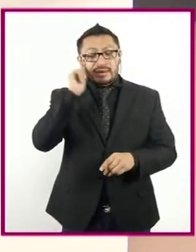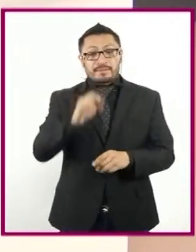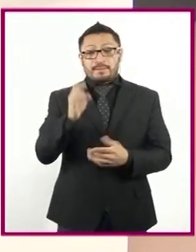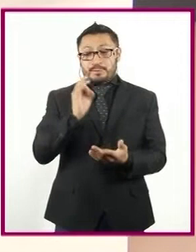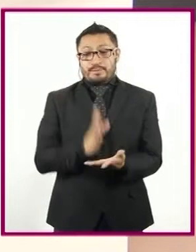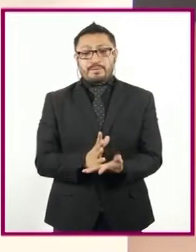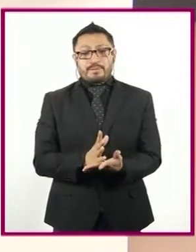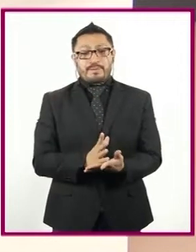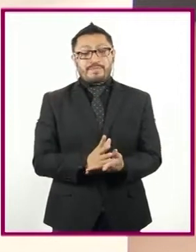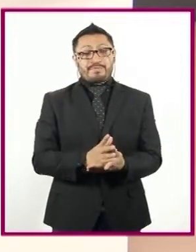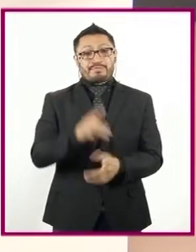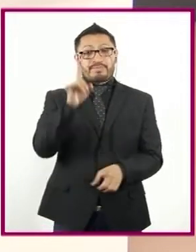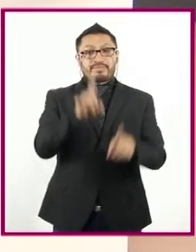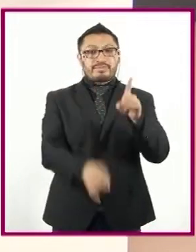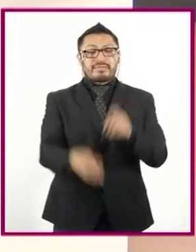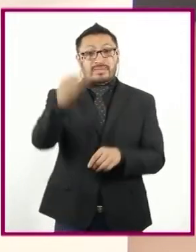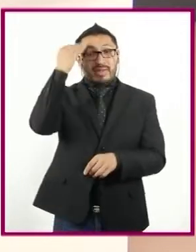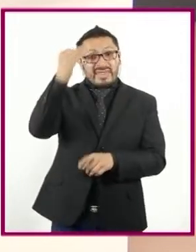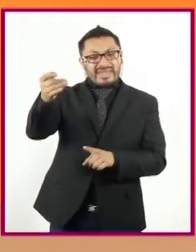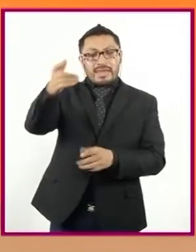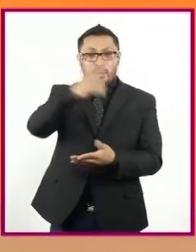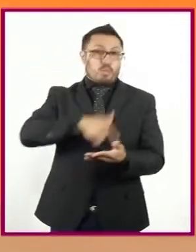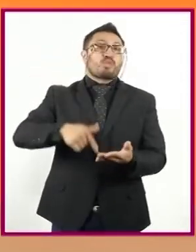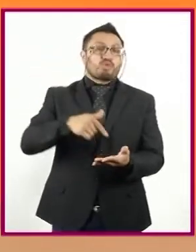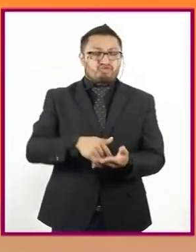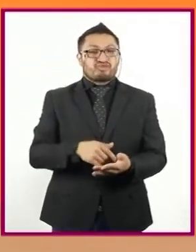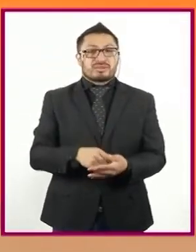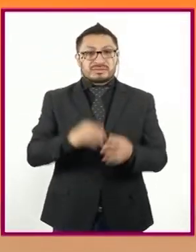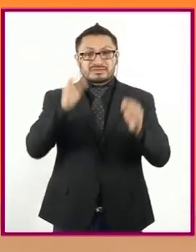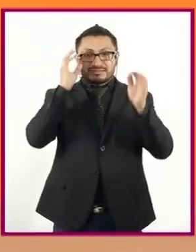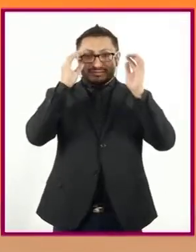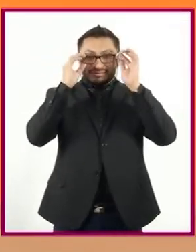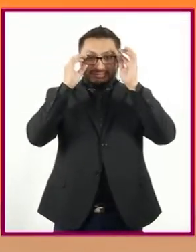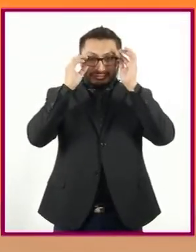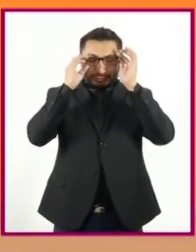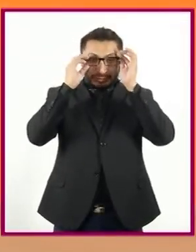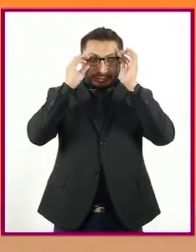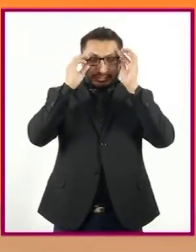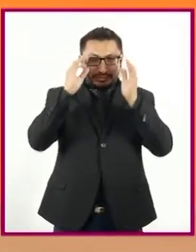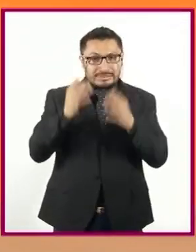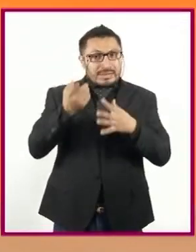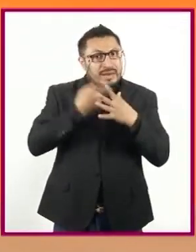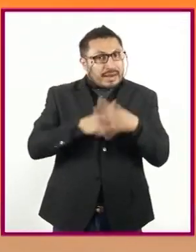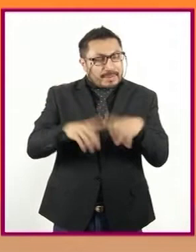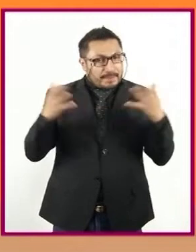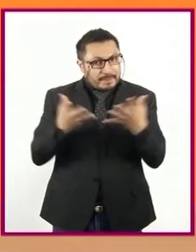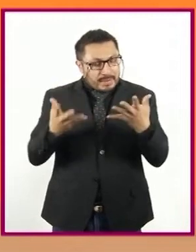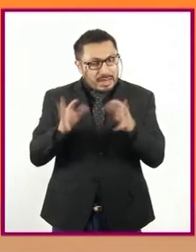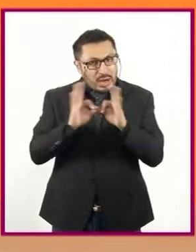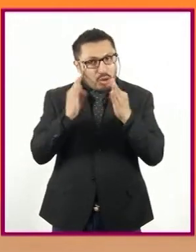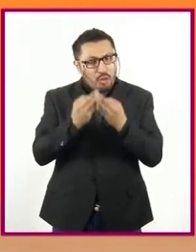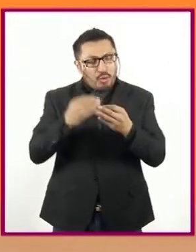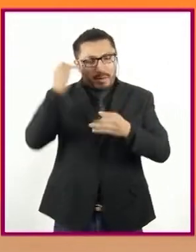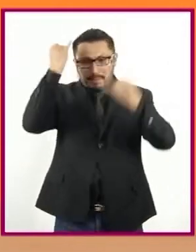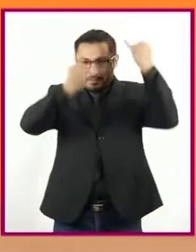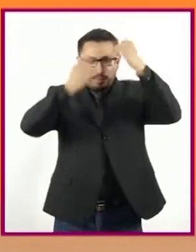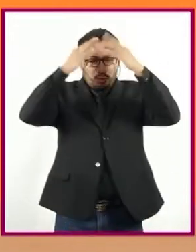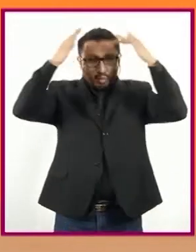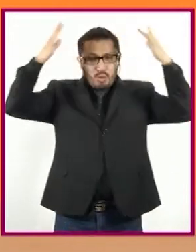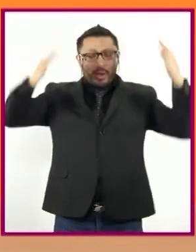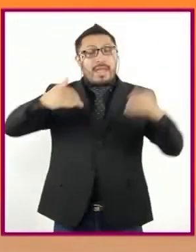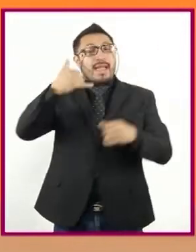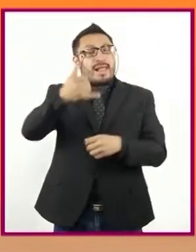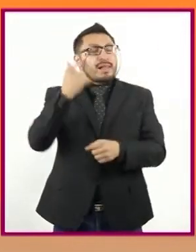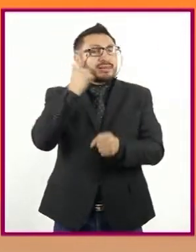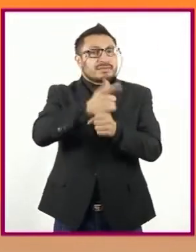únicas a su tiempo y espacio. Para comenzar a generar nuestro proceso creativo y